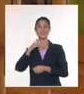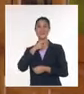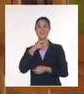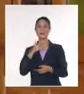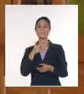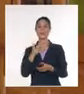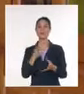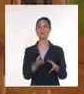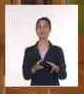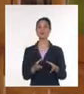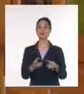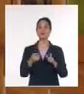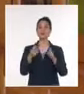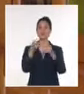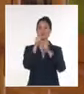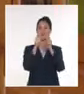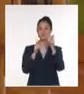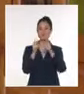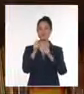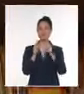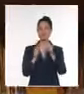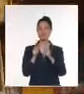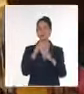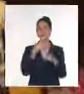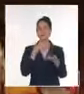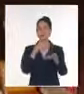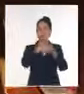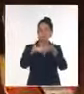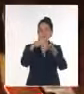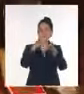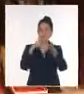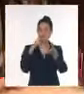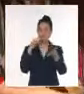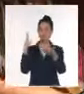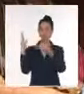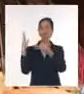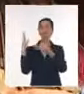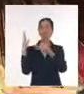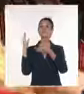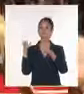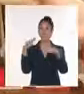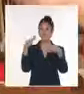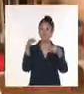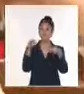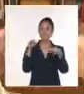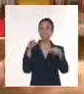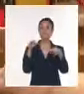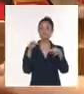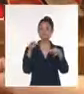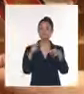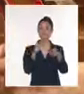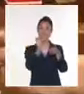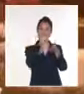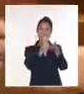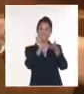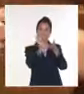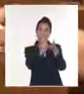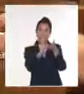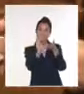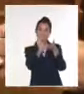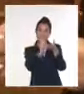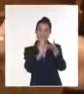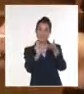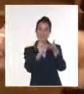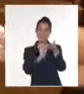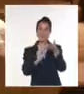telas, fue contando la historia de Fidel hoja a hoja, en especie de un libro, y hoja